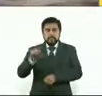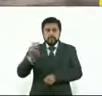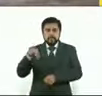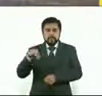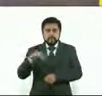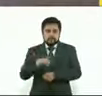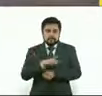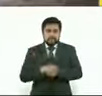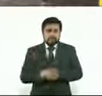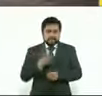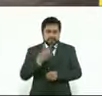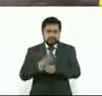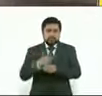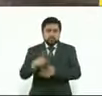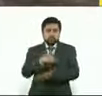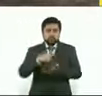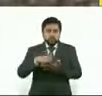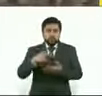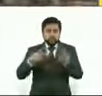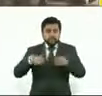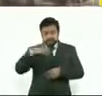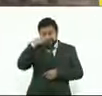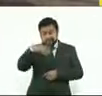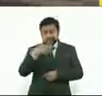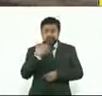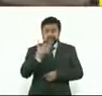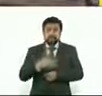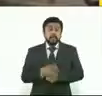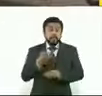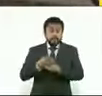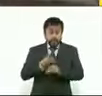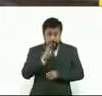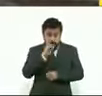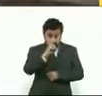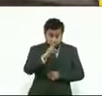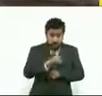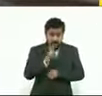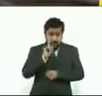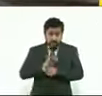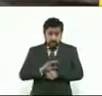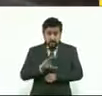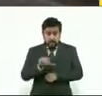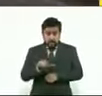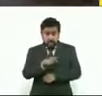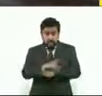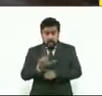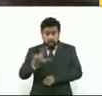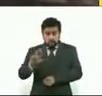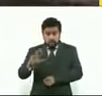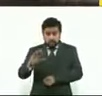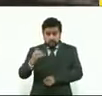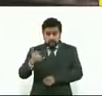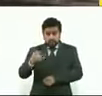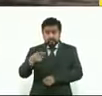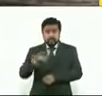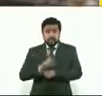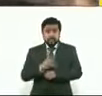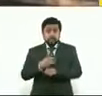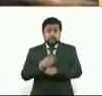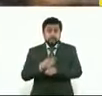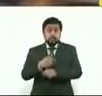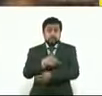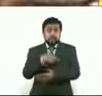termina en el segundo sitio y retomamos a Lucy Cheruyot, que está en la primera posición en las damas,